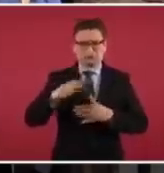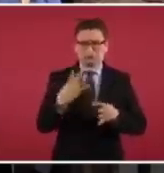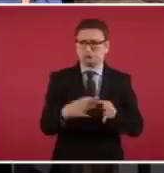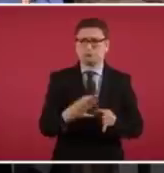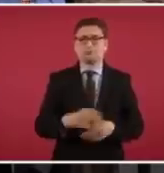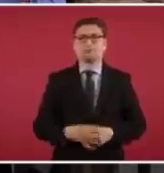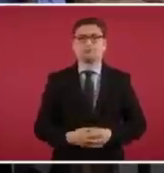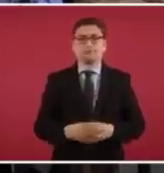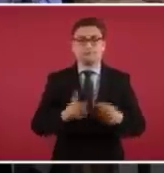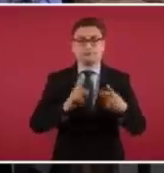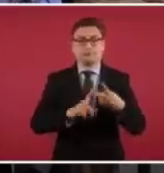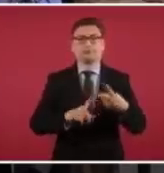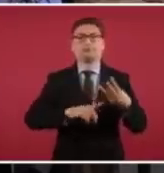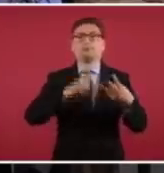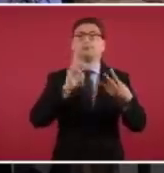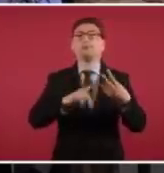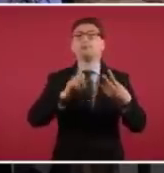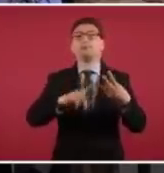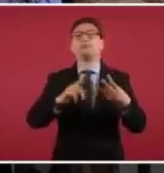Lo tercero